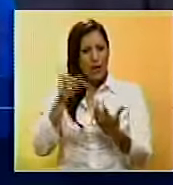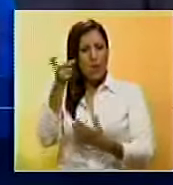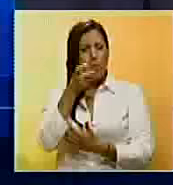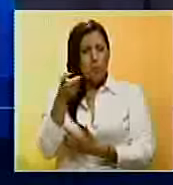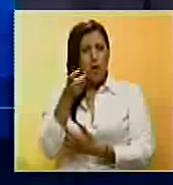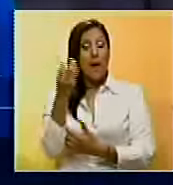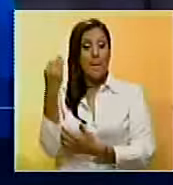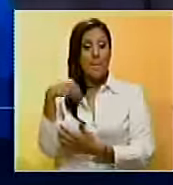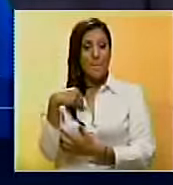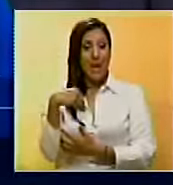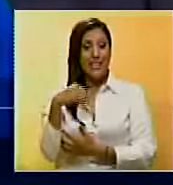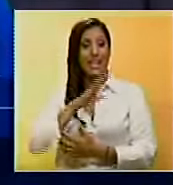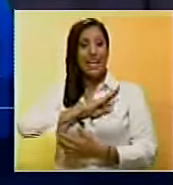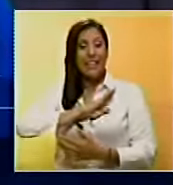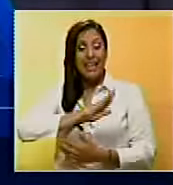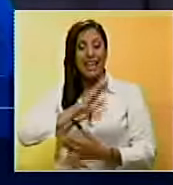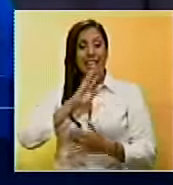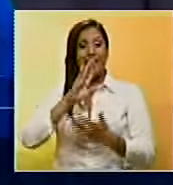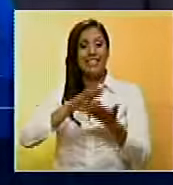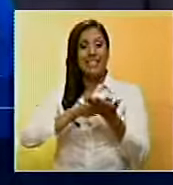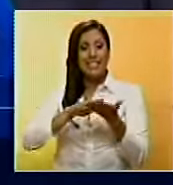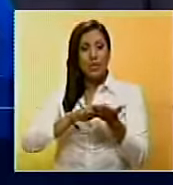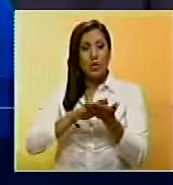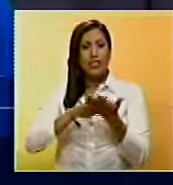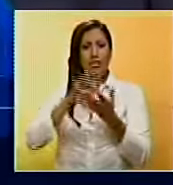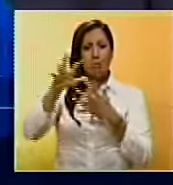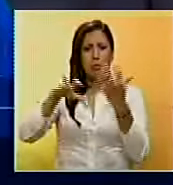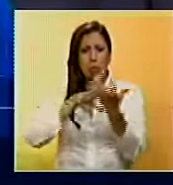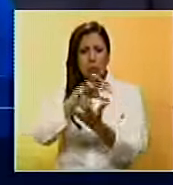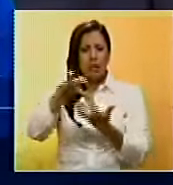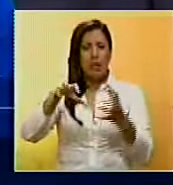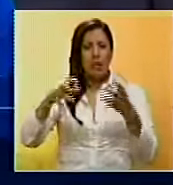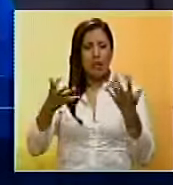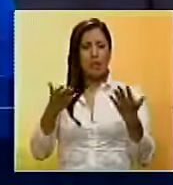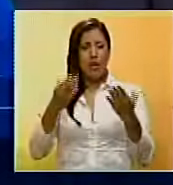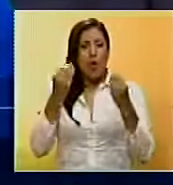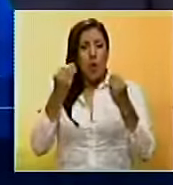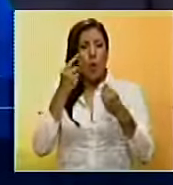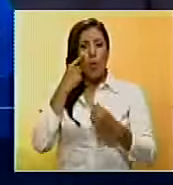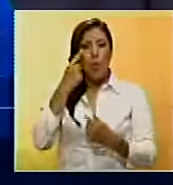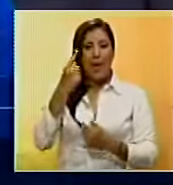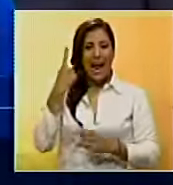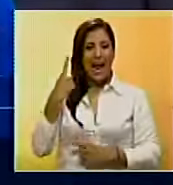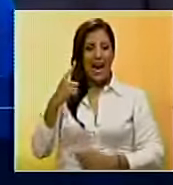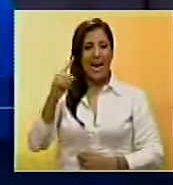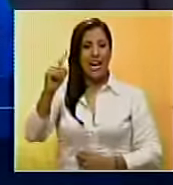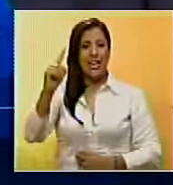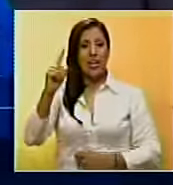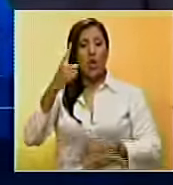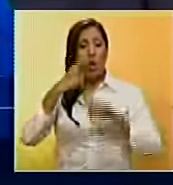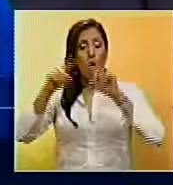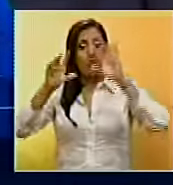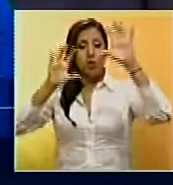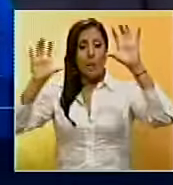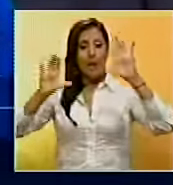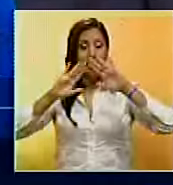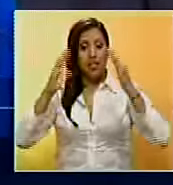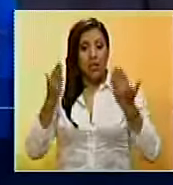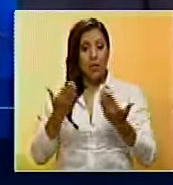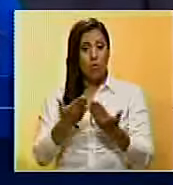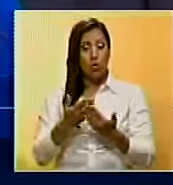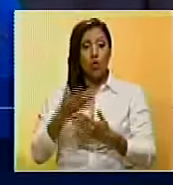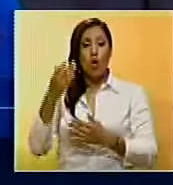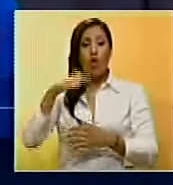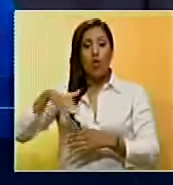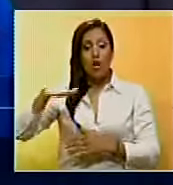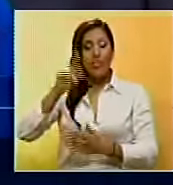busca incluso llevarnos a situaciones de desestabilización, como vemos está ocurriendo en otras regiones del mundo, donde